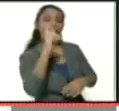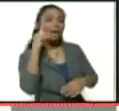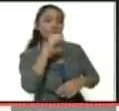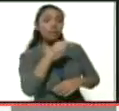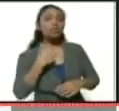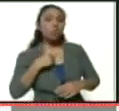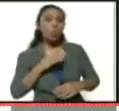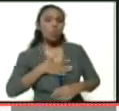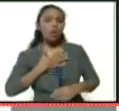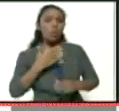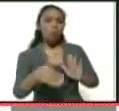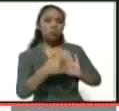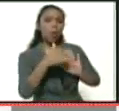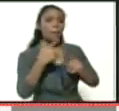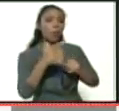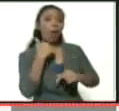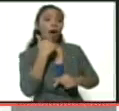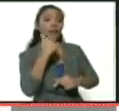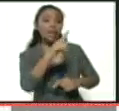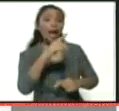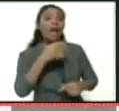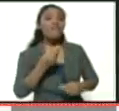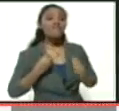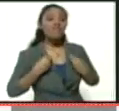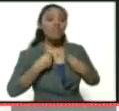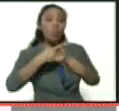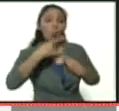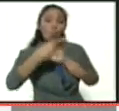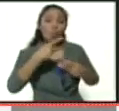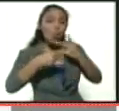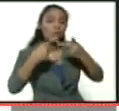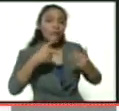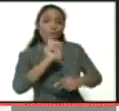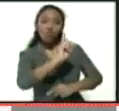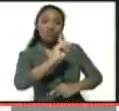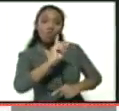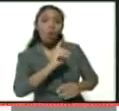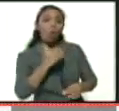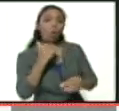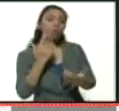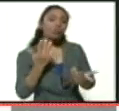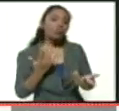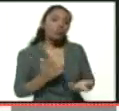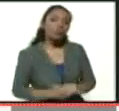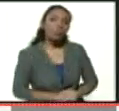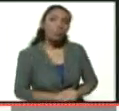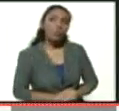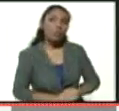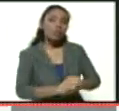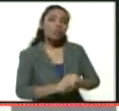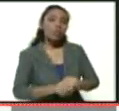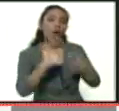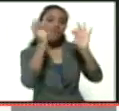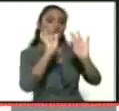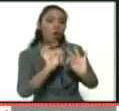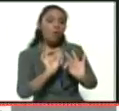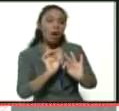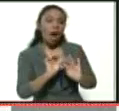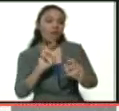contra de él, pero es alguien que ha vivido la política, no es un tipo violento como